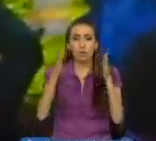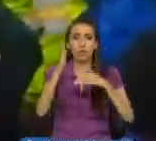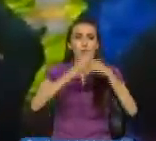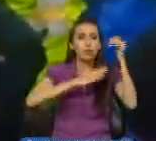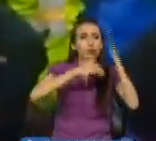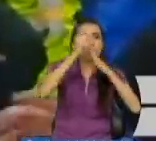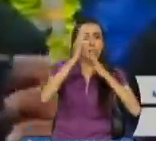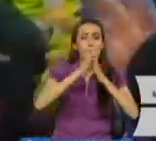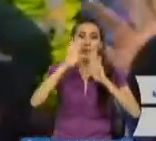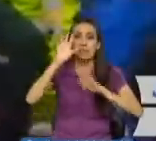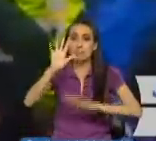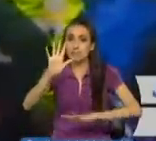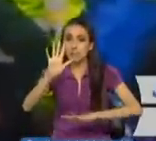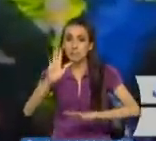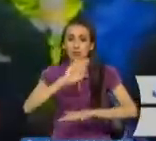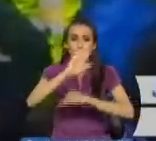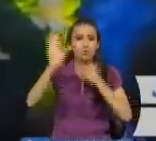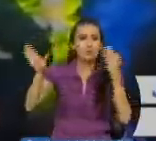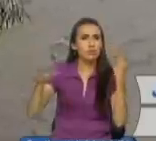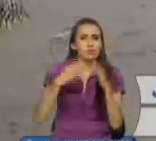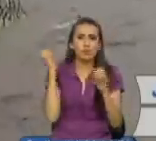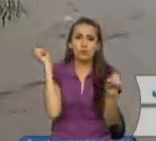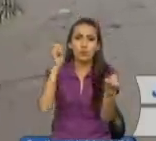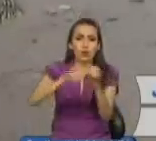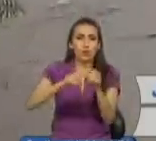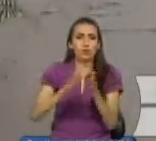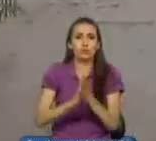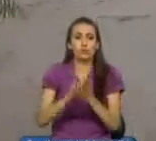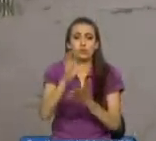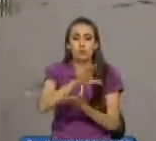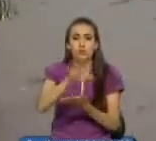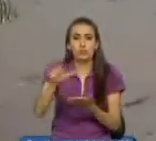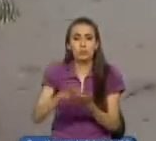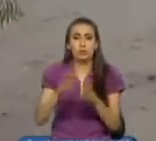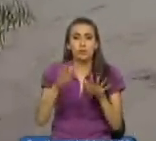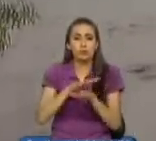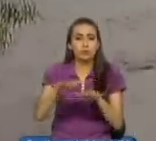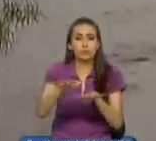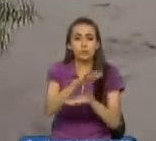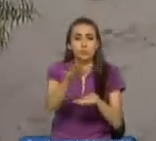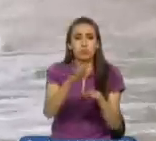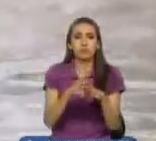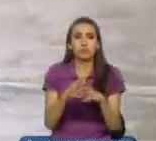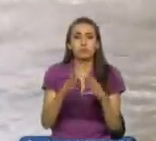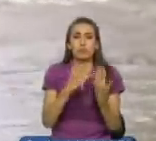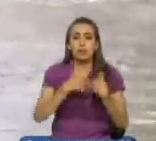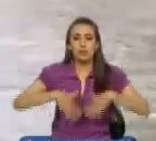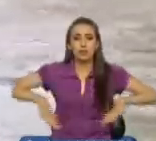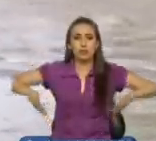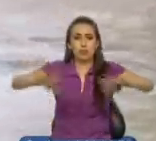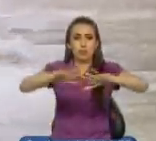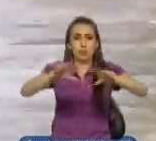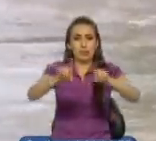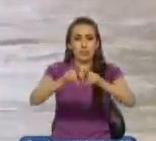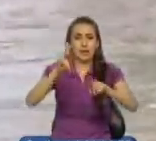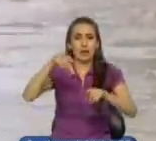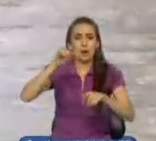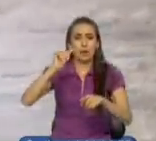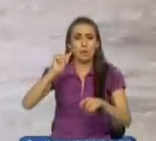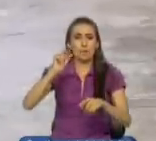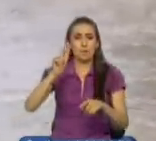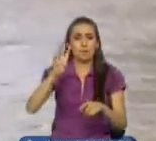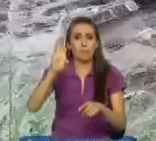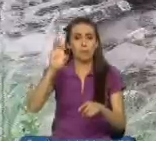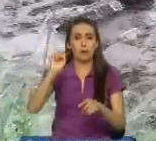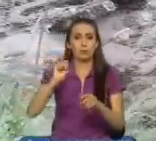la mesa 5 todos estamos Este rato activando en el cantón paute el río del mismo nombre también se desbordó en el cantón s se